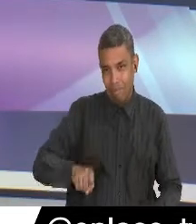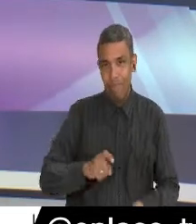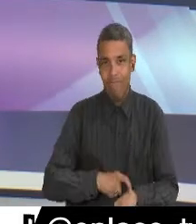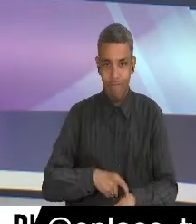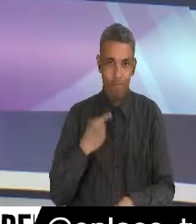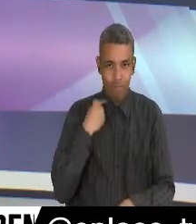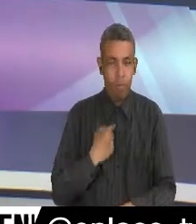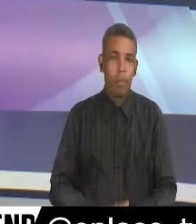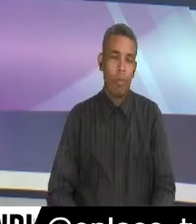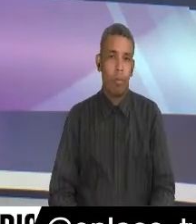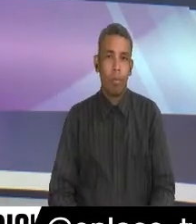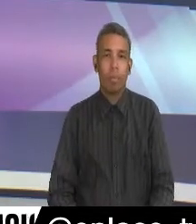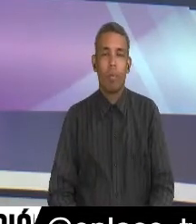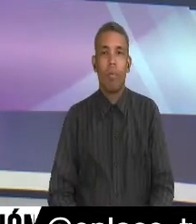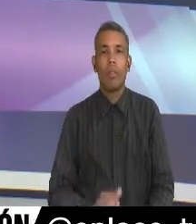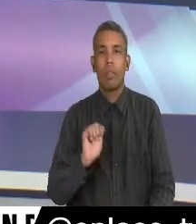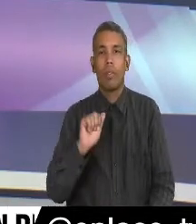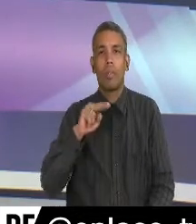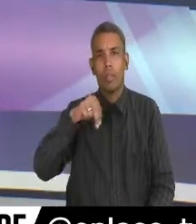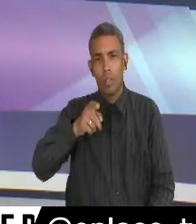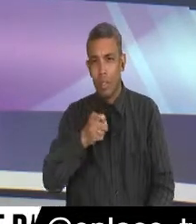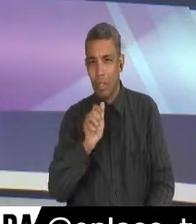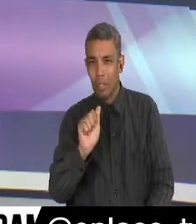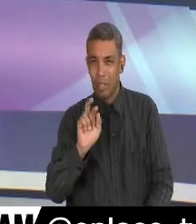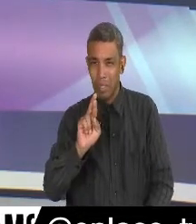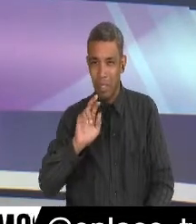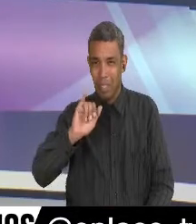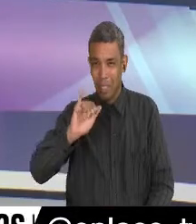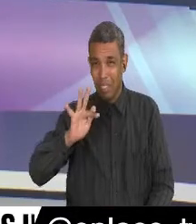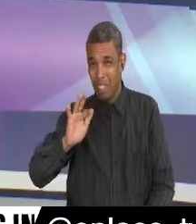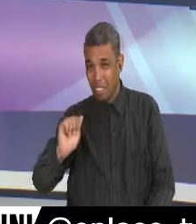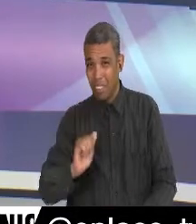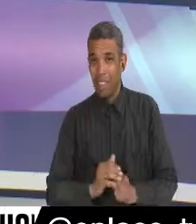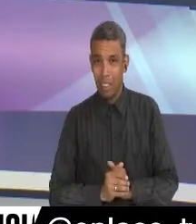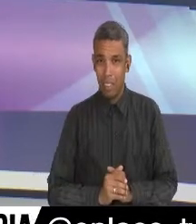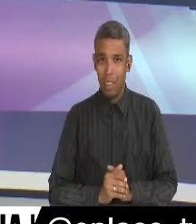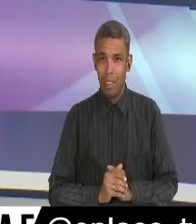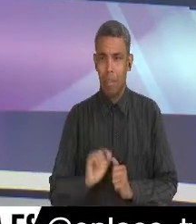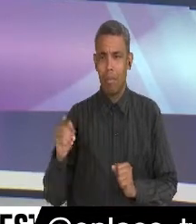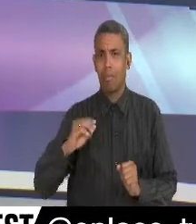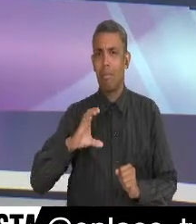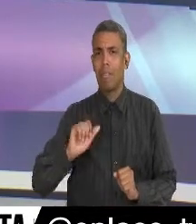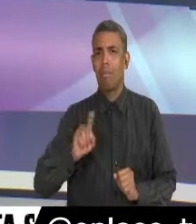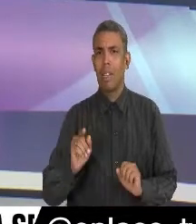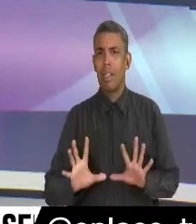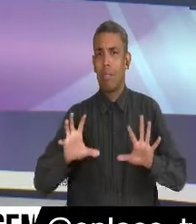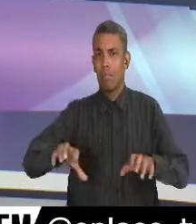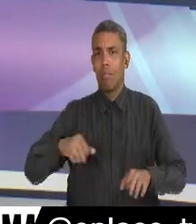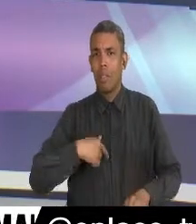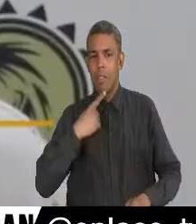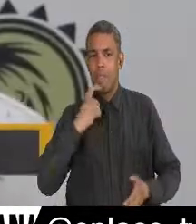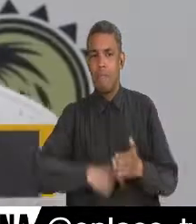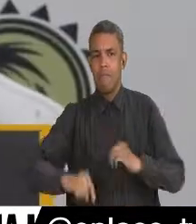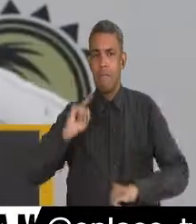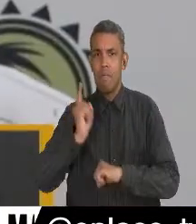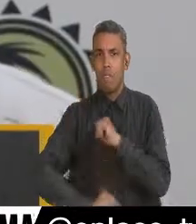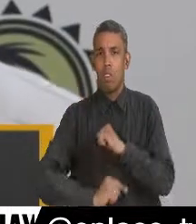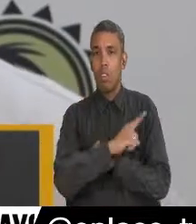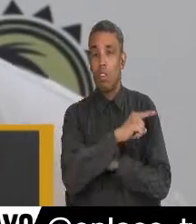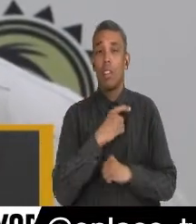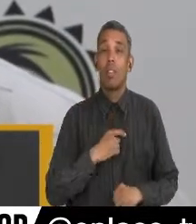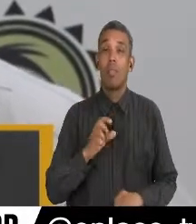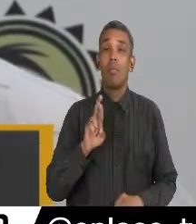pronunció ante la sanción impuesta por la Corporación Autónoma Regional de Santander, Casa Rediva, por más de 2 mil millones de pesos. Es importante